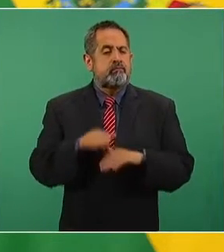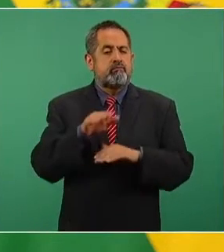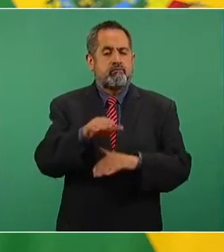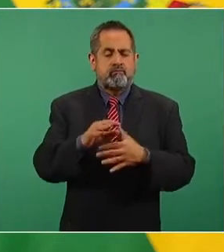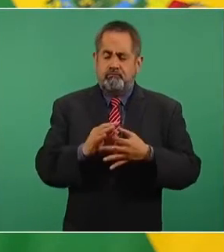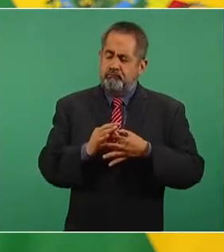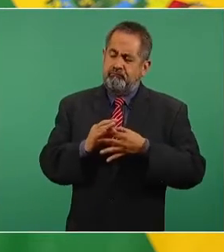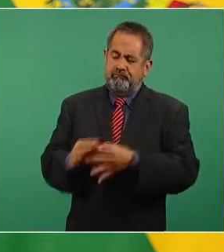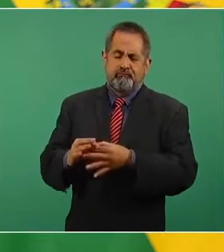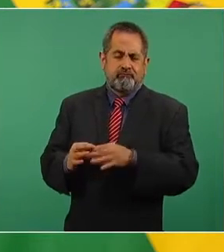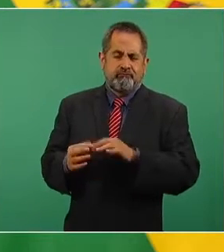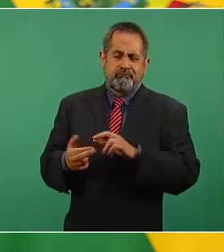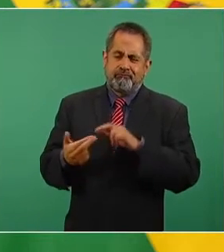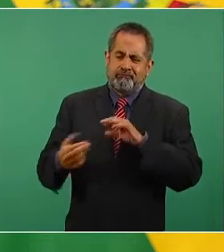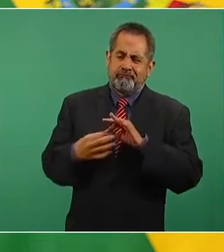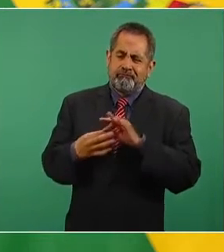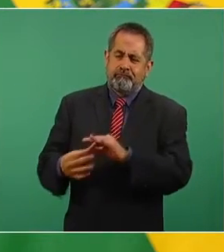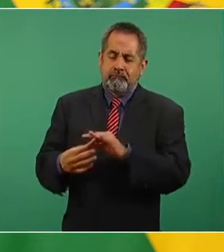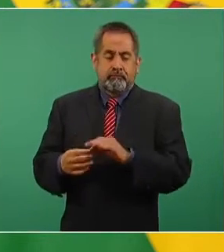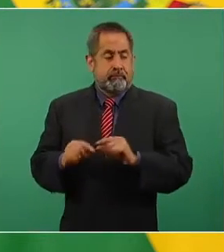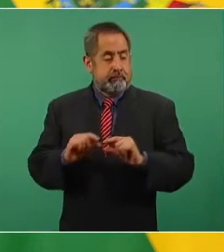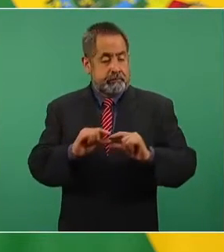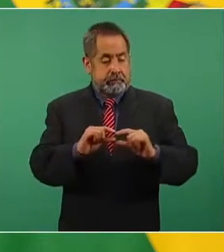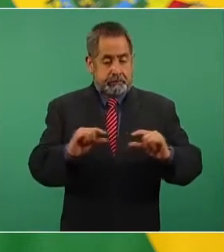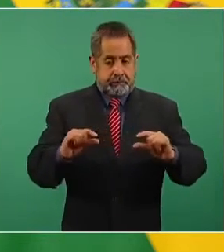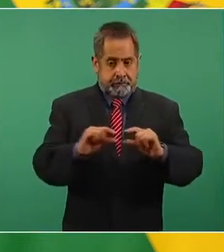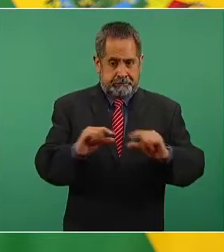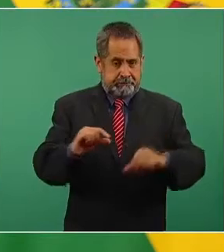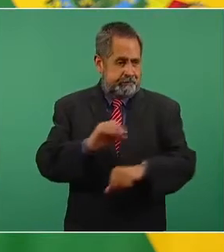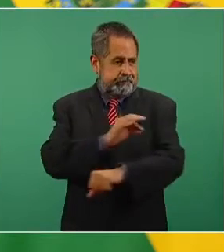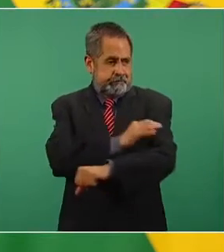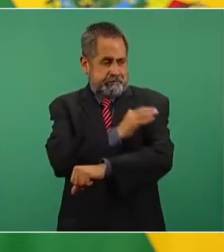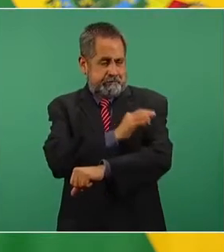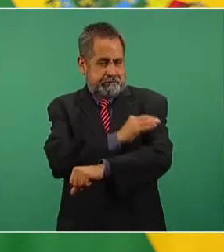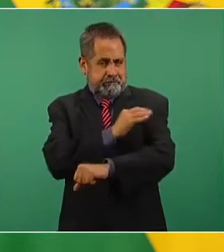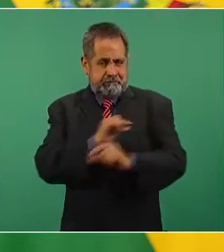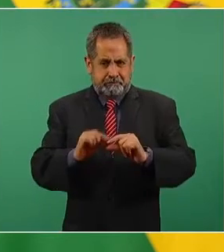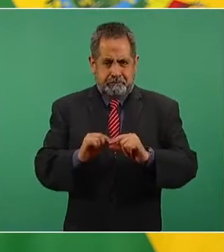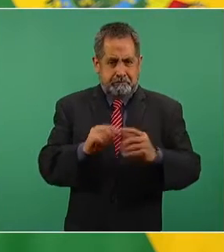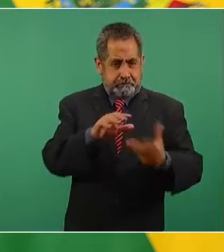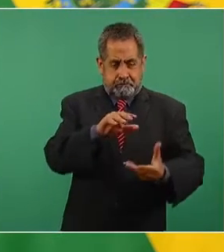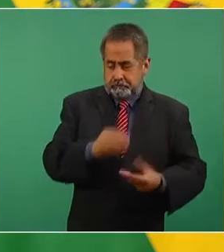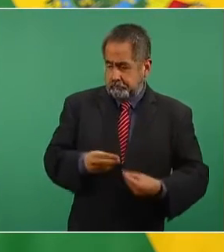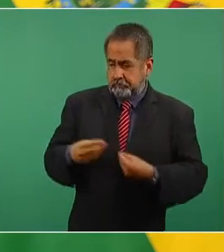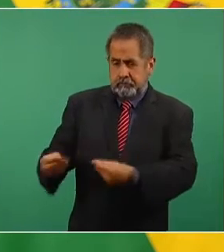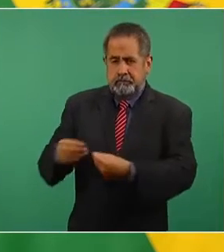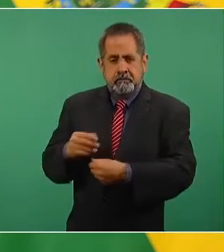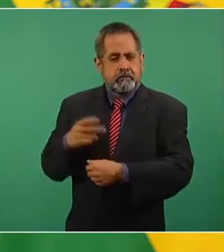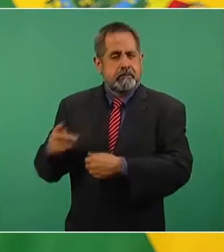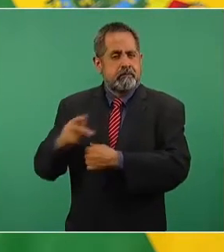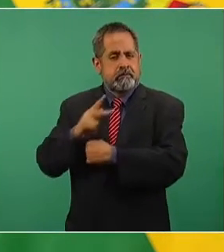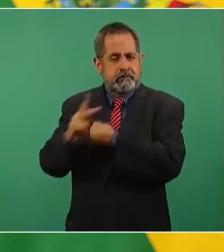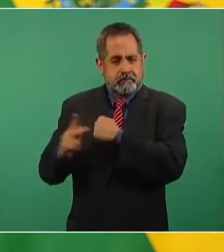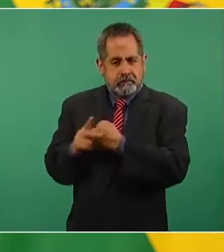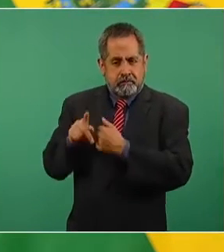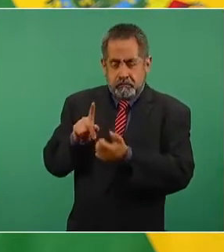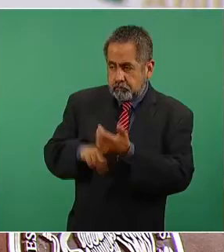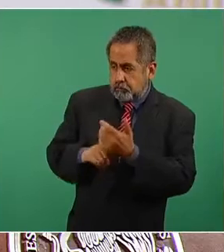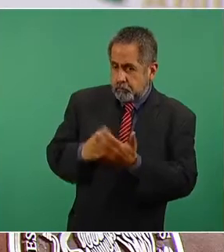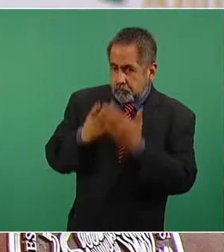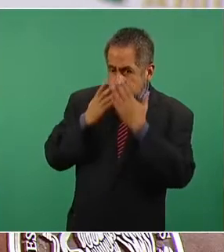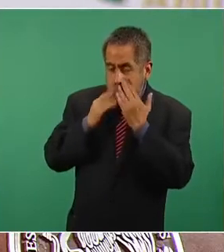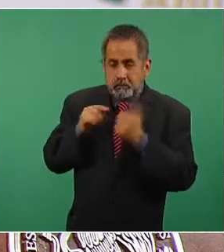solidaridad con la entrega de vacunas a países que no